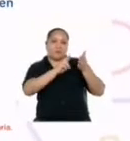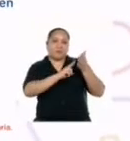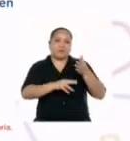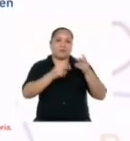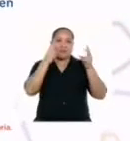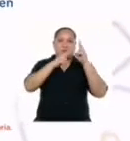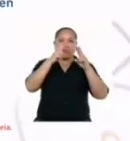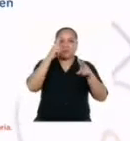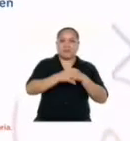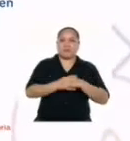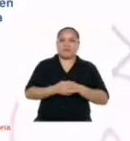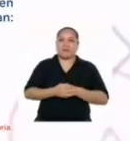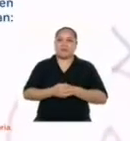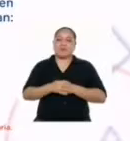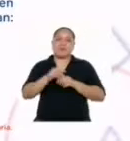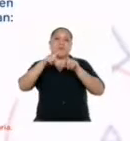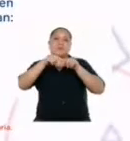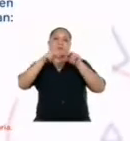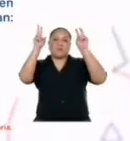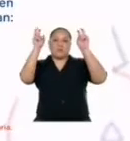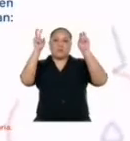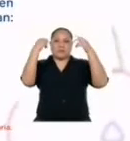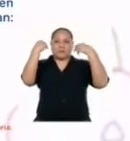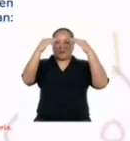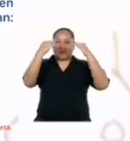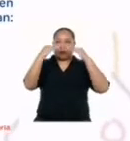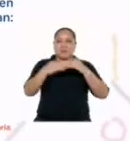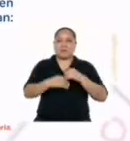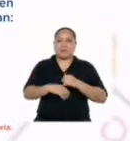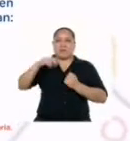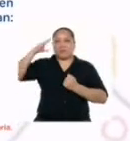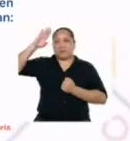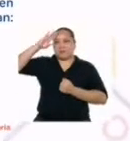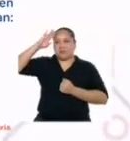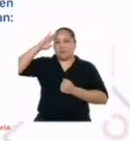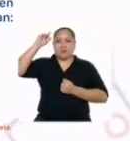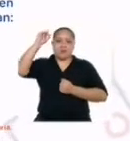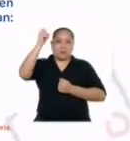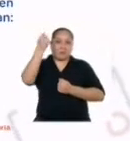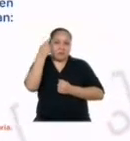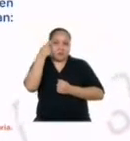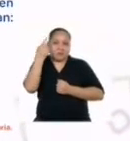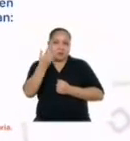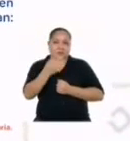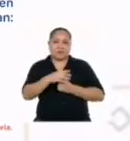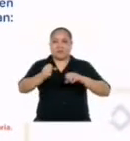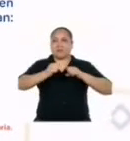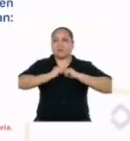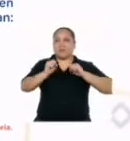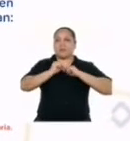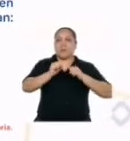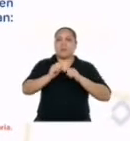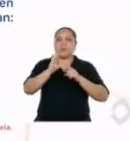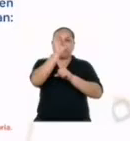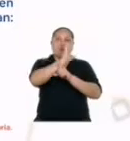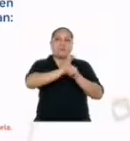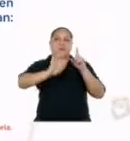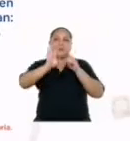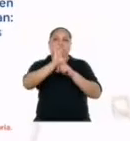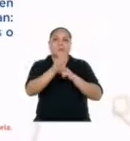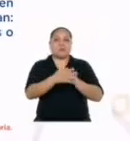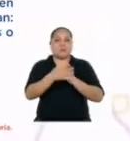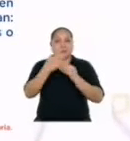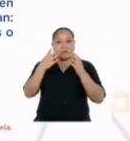puede clasificar según los temas que narran: policiales, políticos, deportivas,